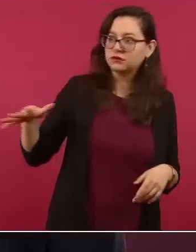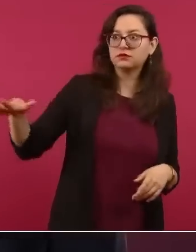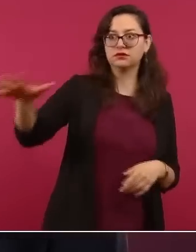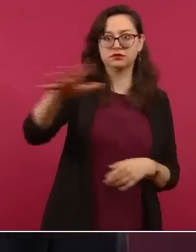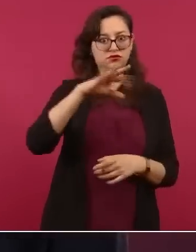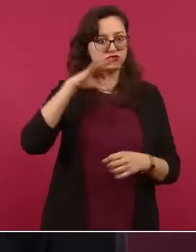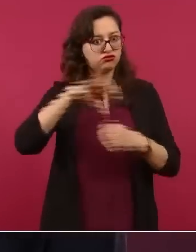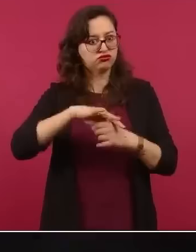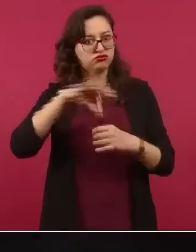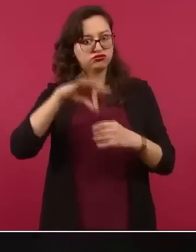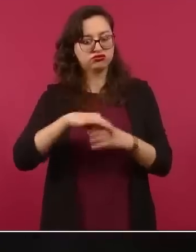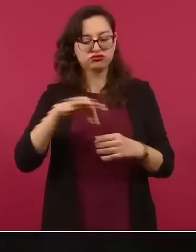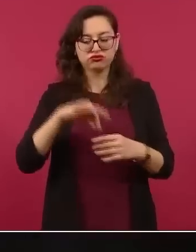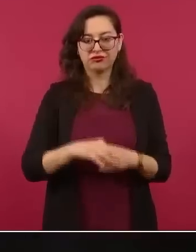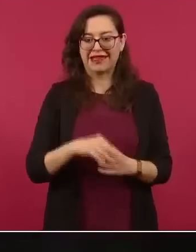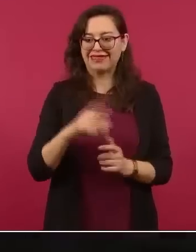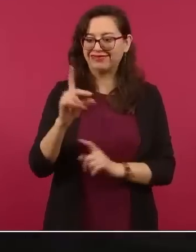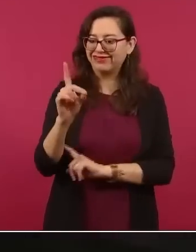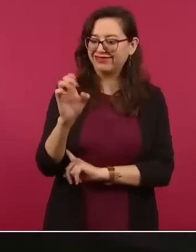electo democráticamente.